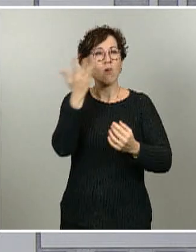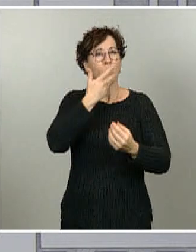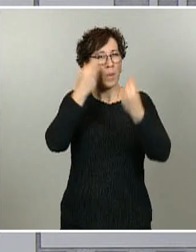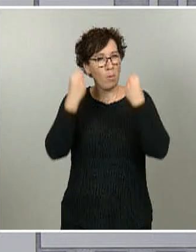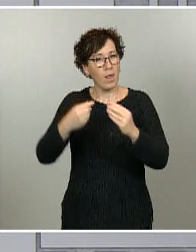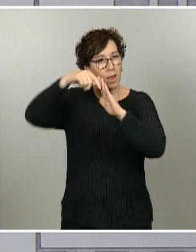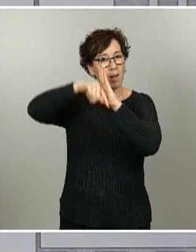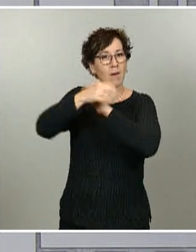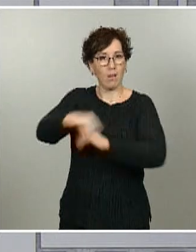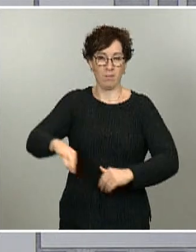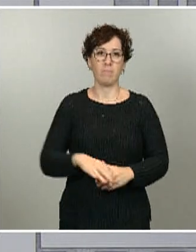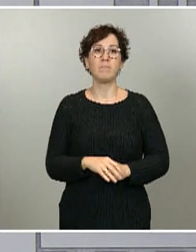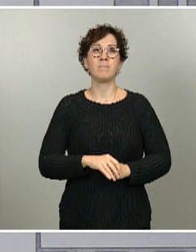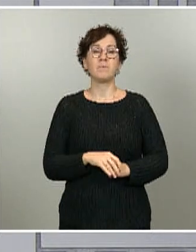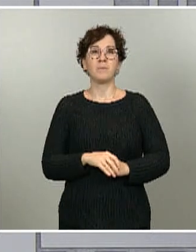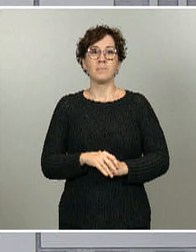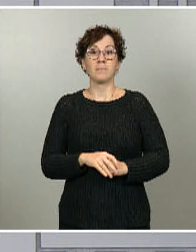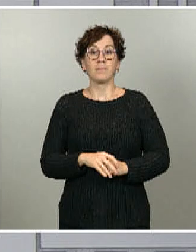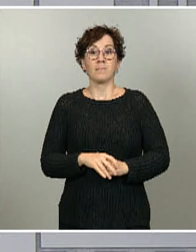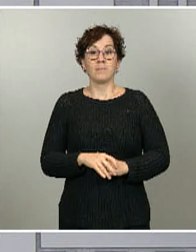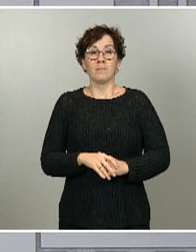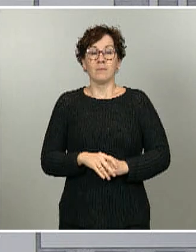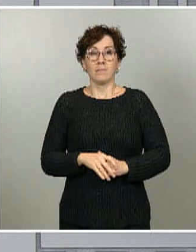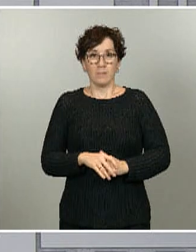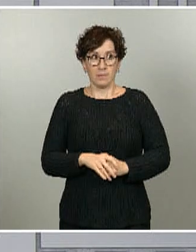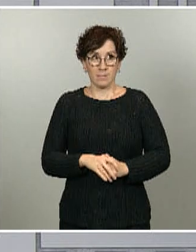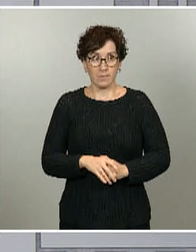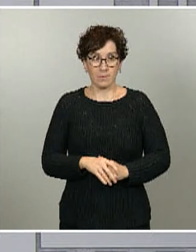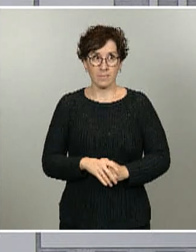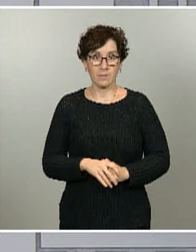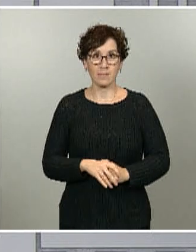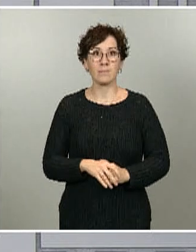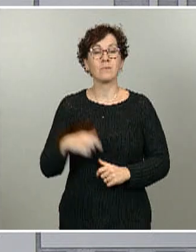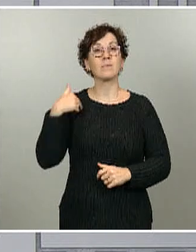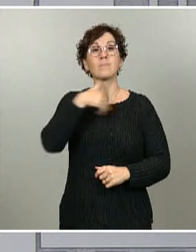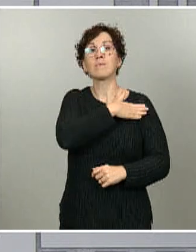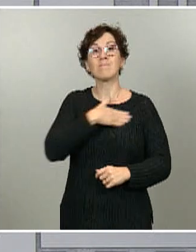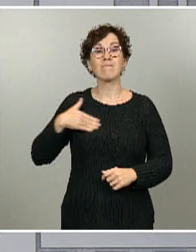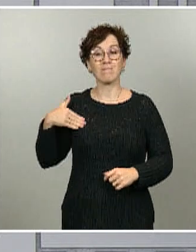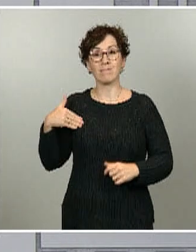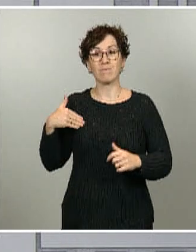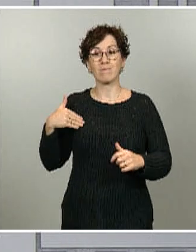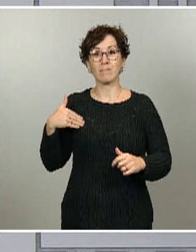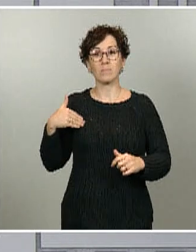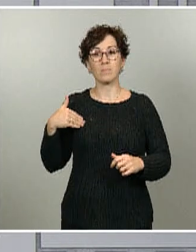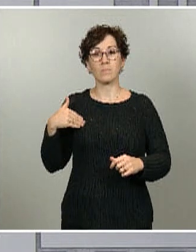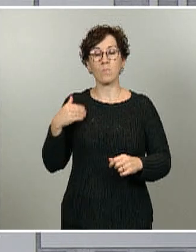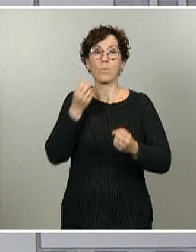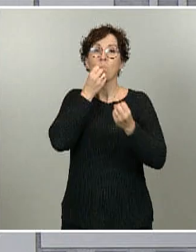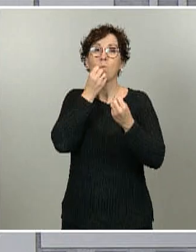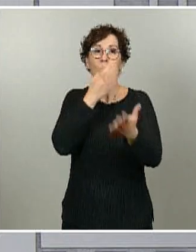mismas. Antes de pasar al turno de preguntas, quisiera subrayar un comentario que ha hecho el doctor